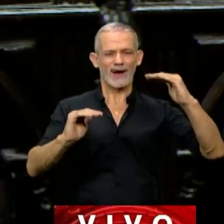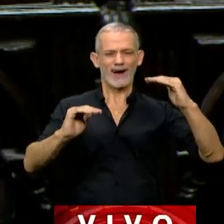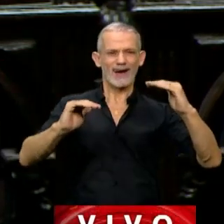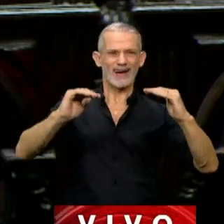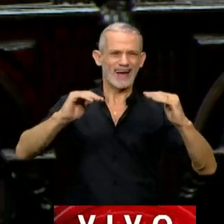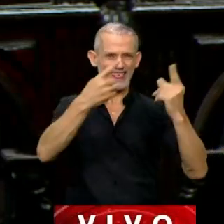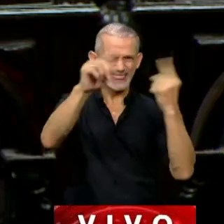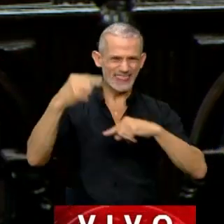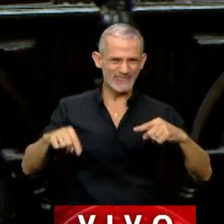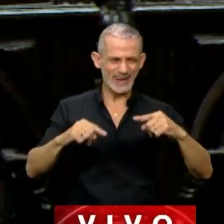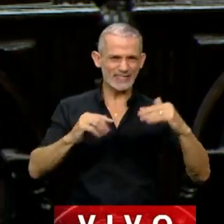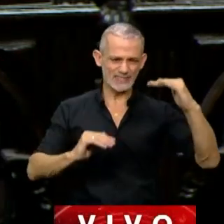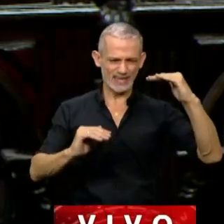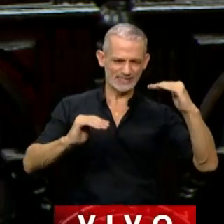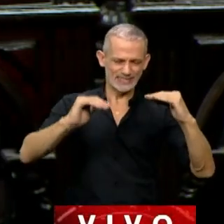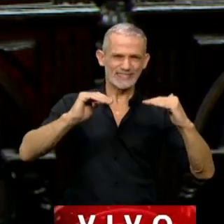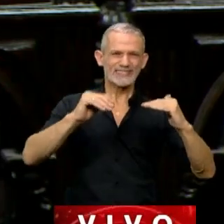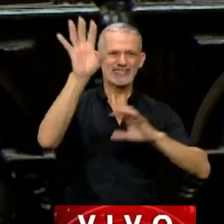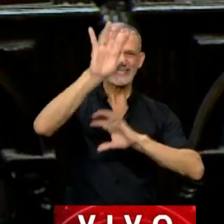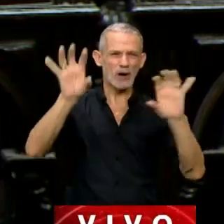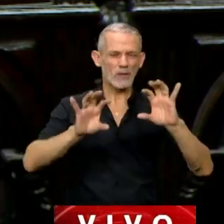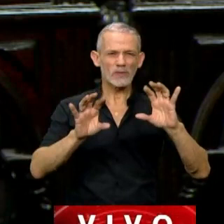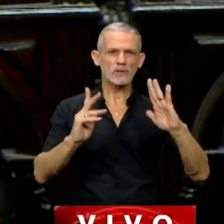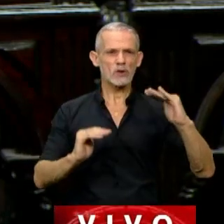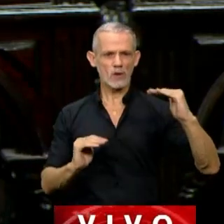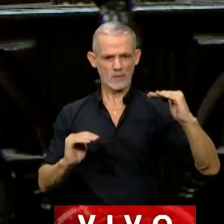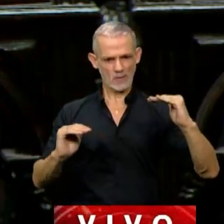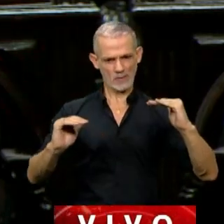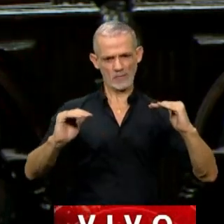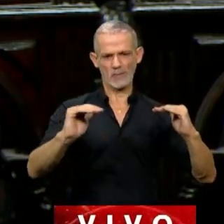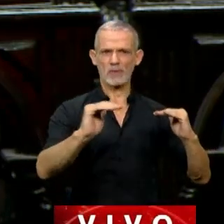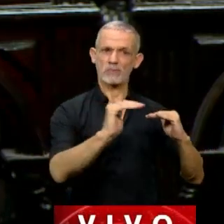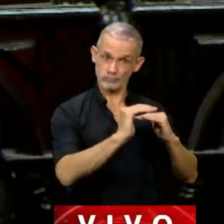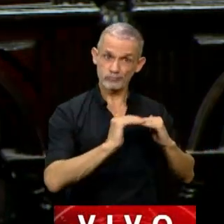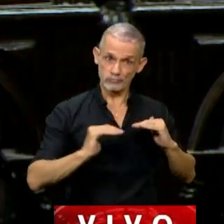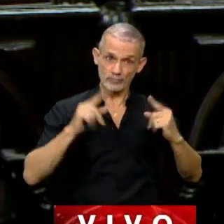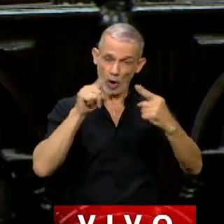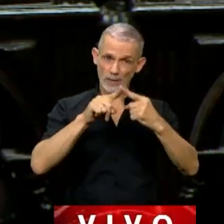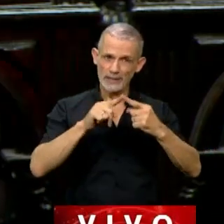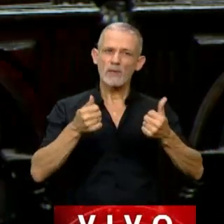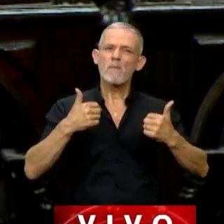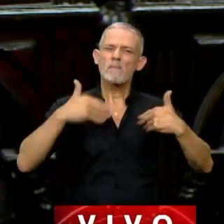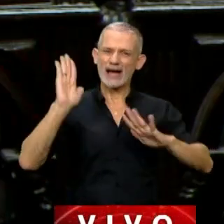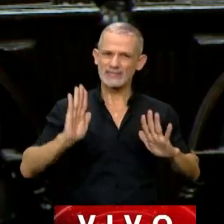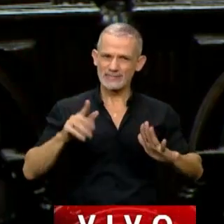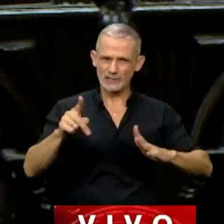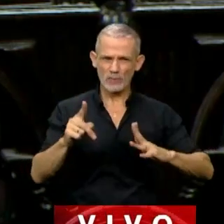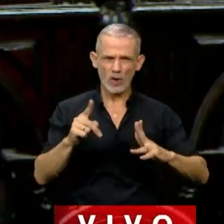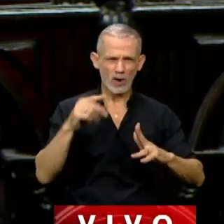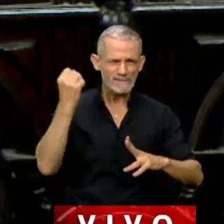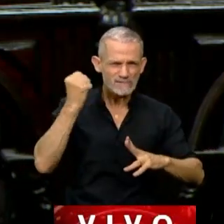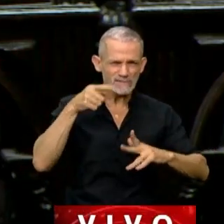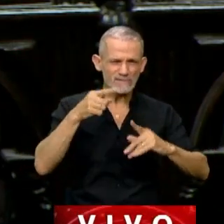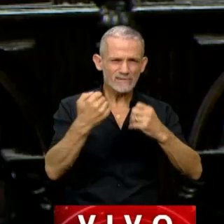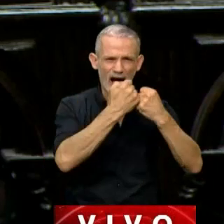económico y social que existen hoy entre las distintas regiones de nuestro país y ese es el gran objetivo que busca